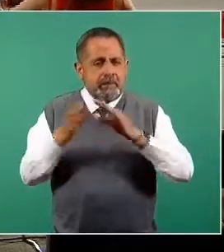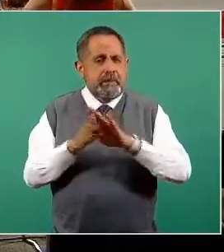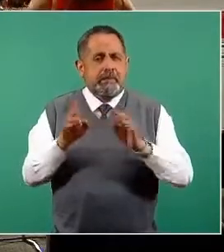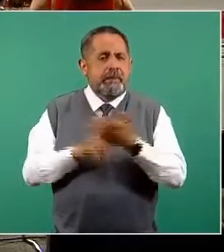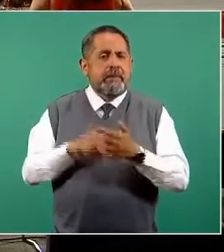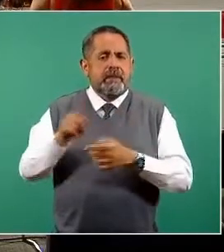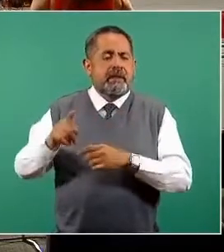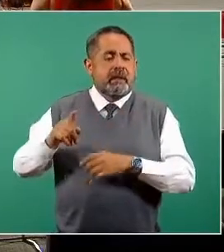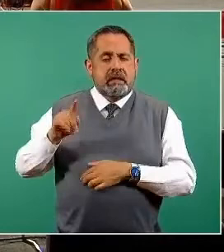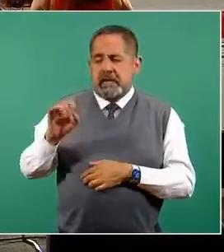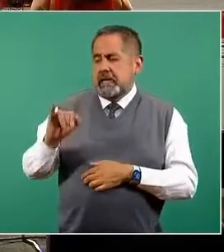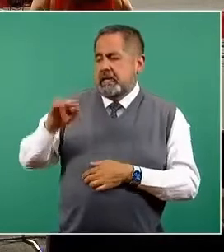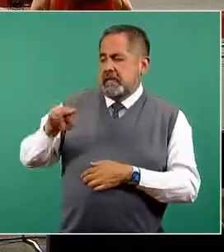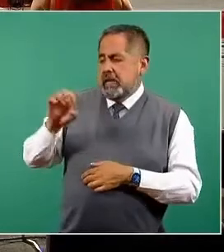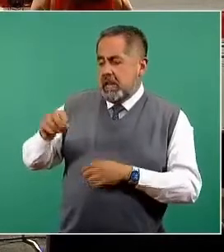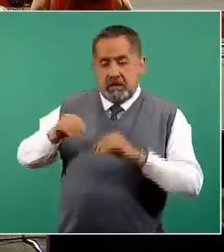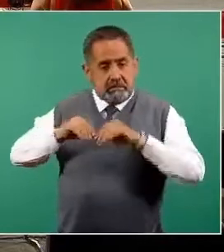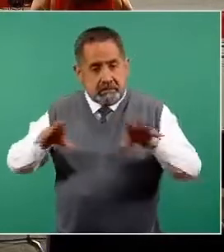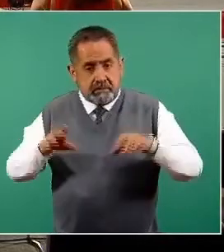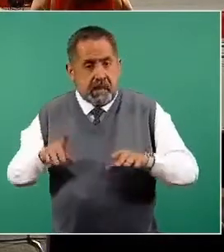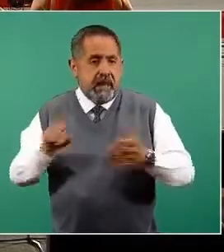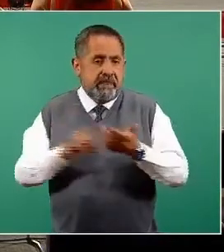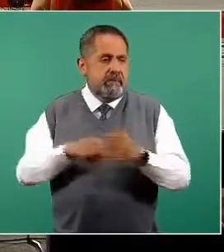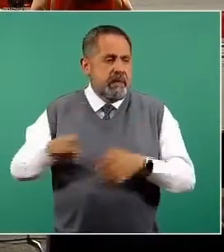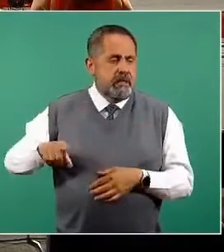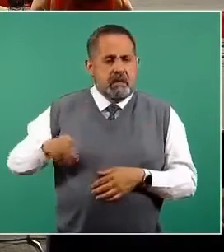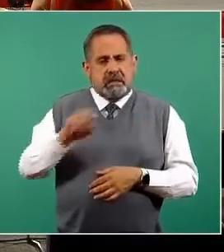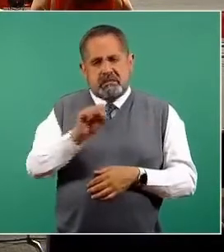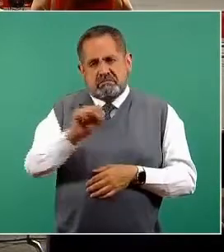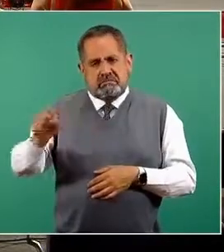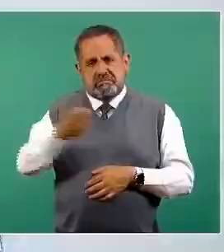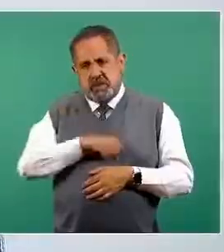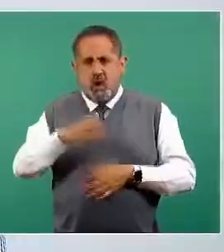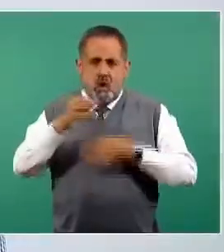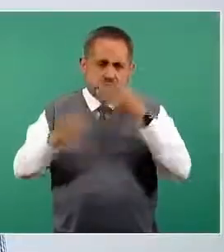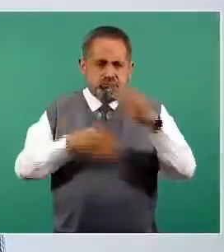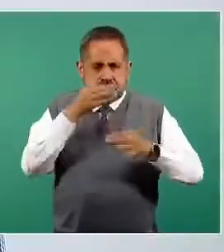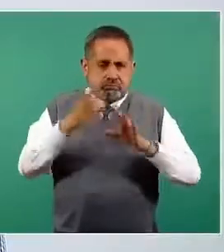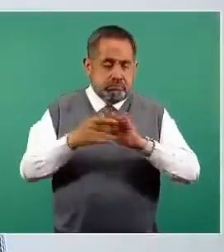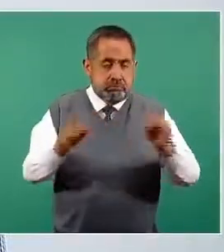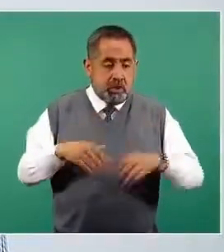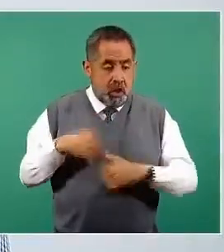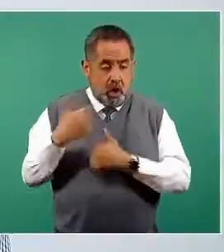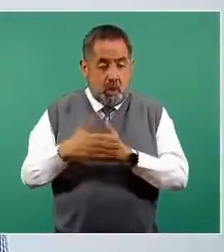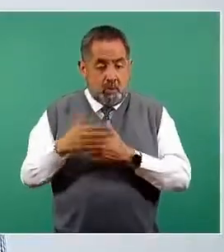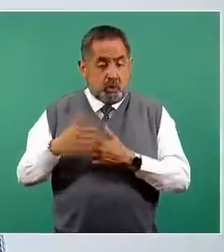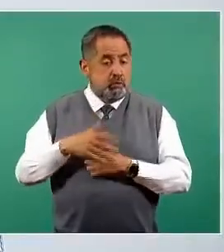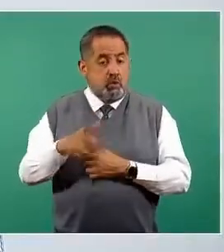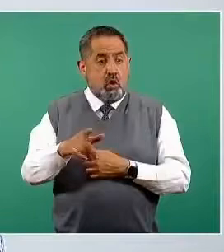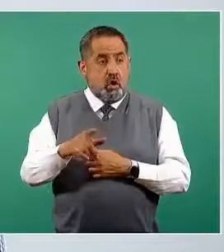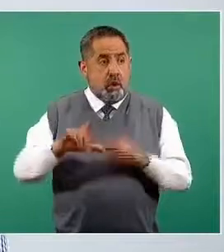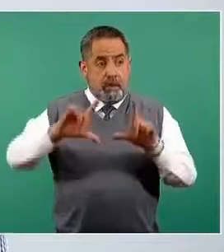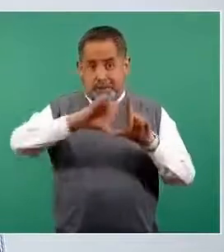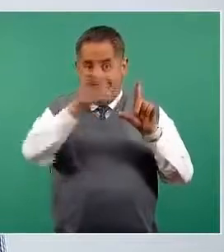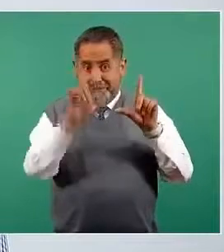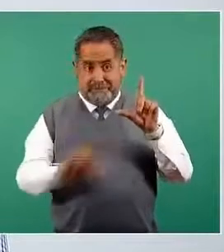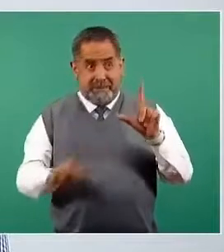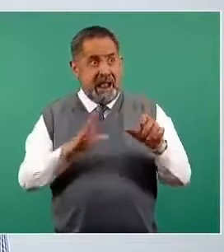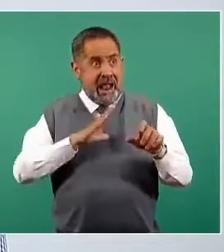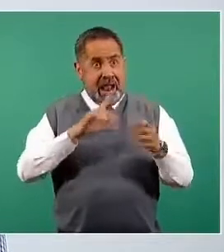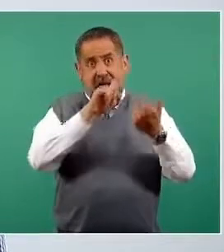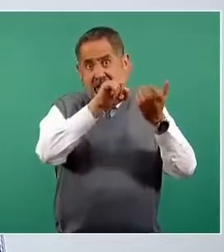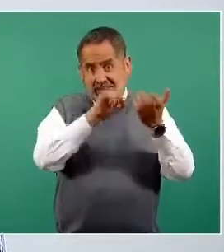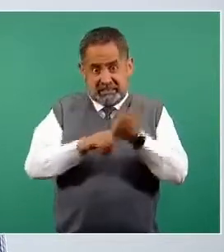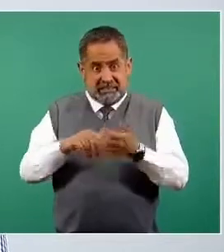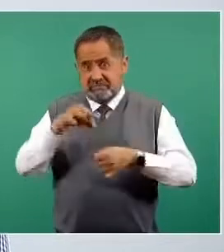la autoridad electoral como de las autoridades sanitarias, recordando que dado que las elecciones se dan en todo el territorio, hay una